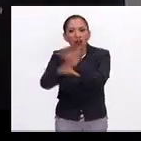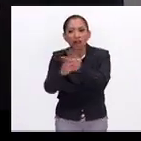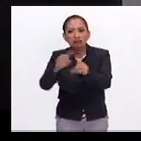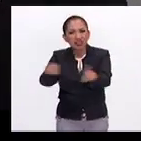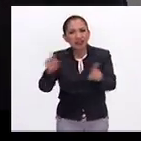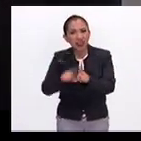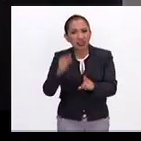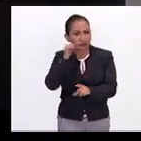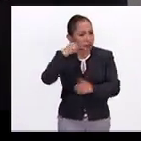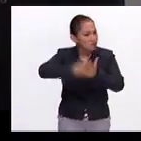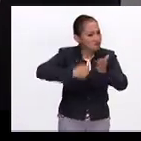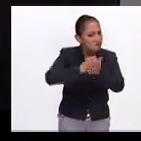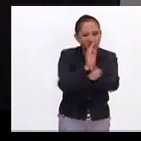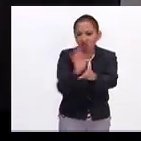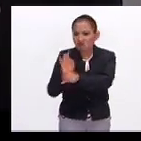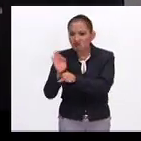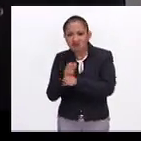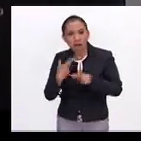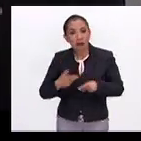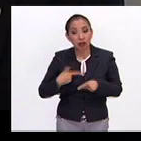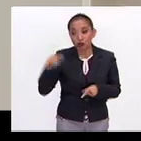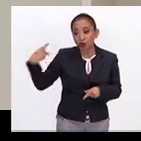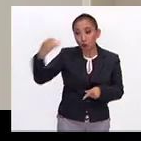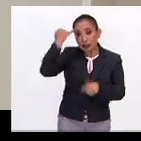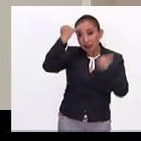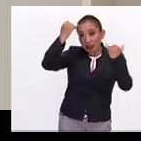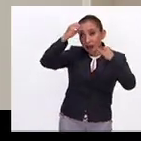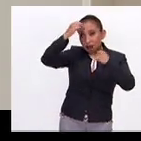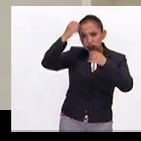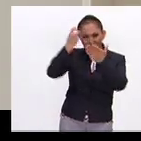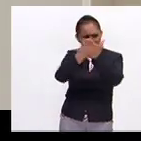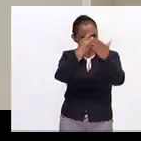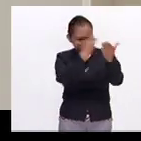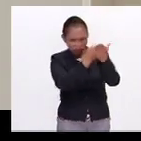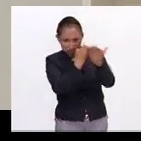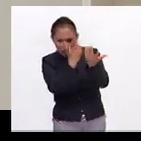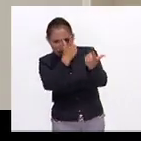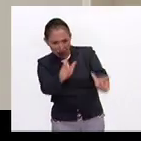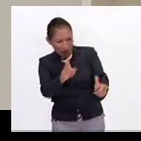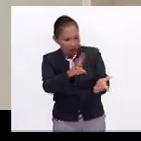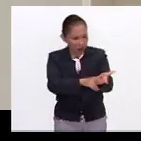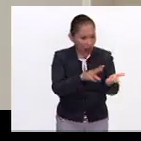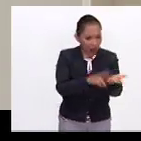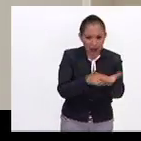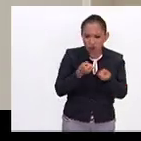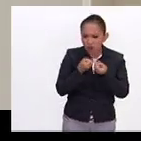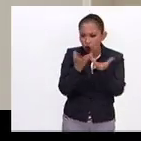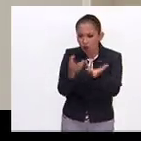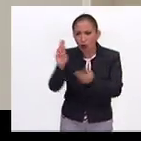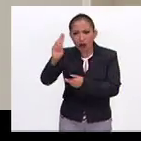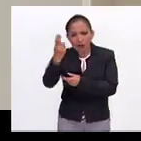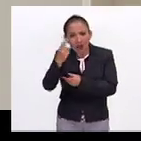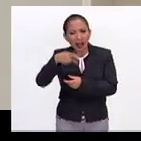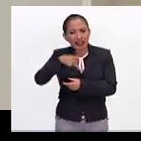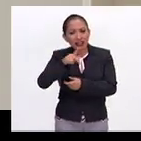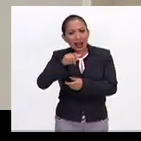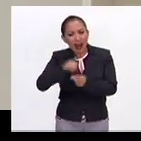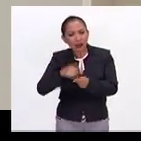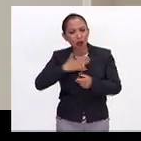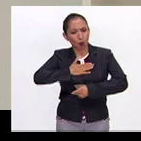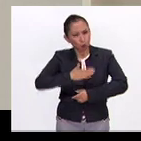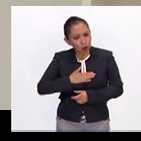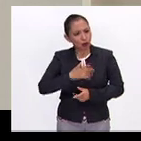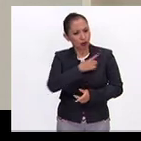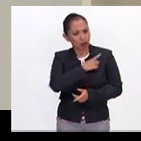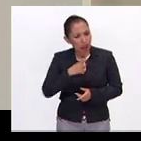activista. Entonces, este pensamiento crítico, libertario que él tiene, estos valores que comparte con la universidad de equidad, de justicia